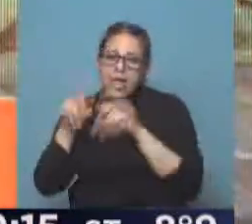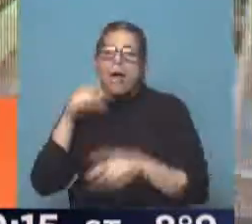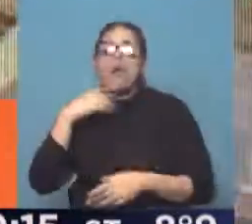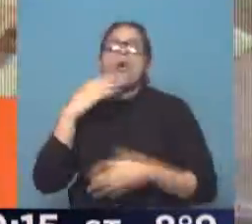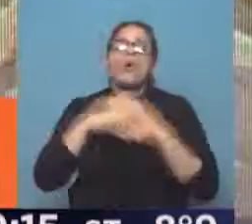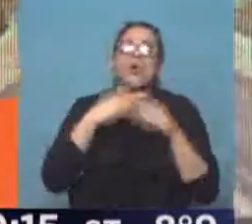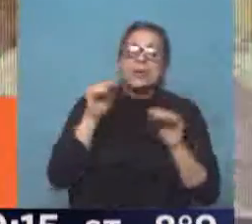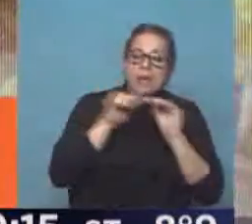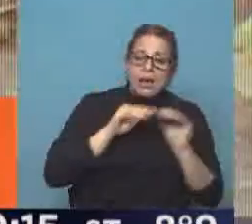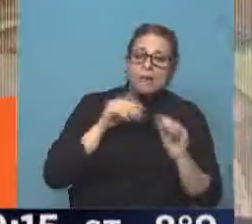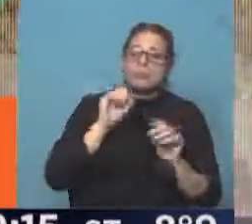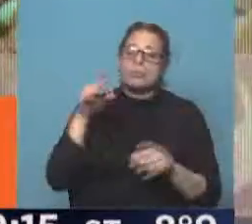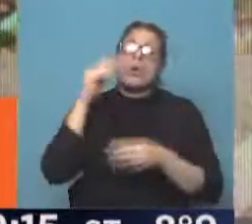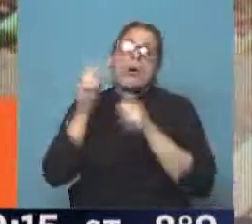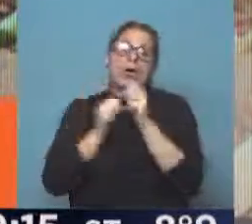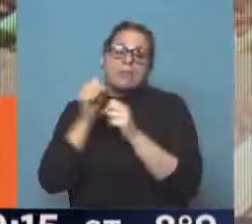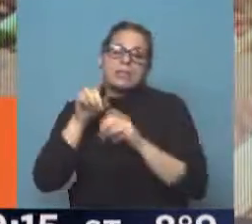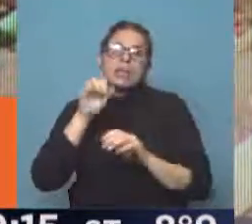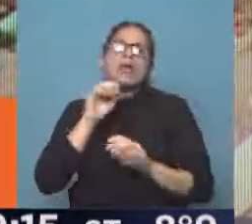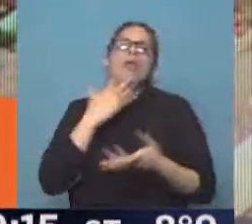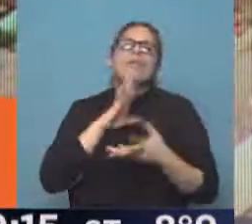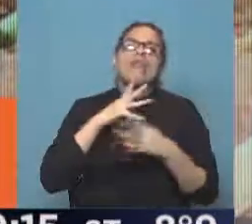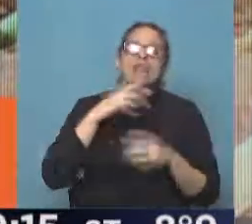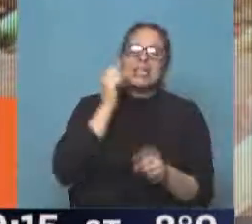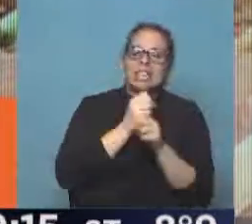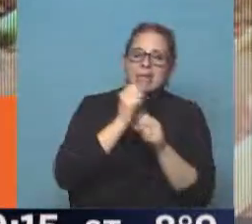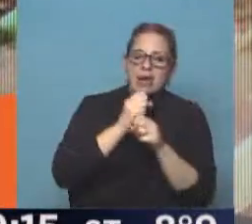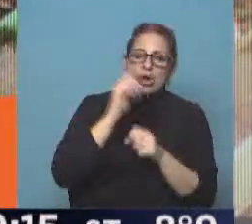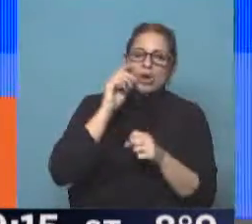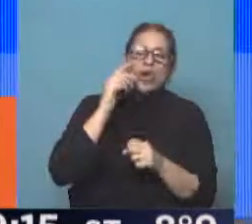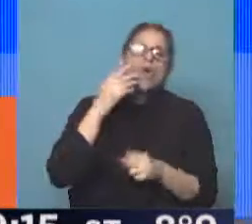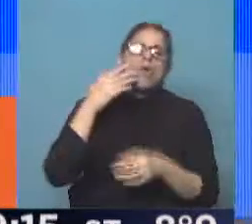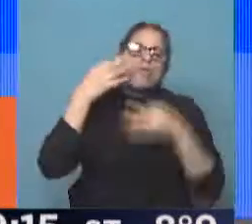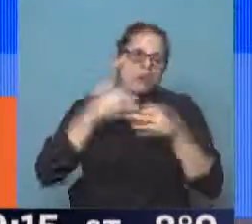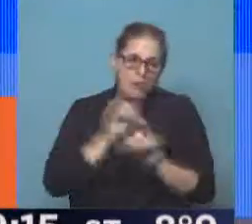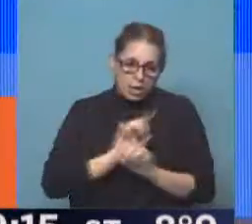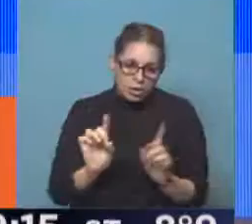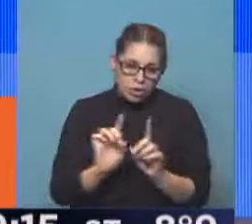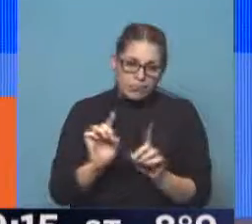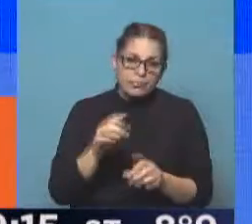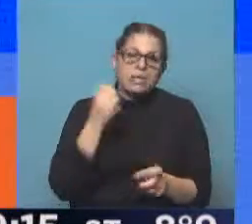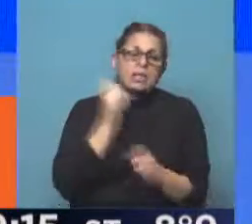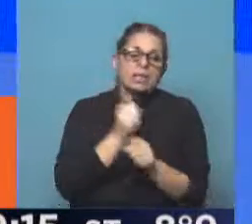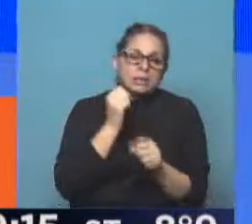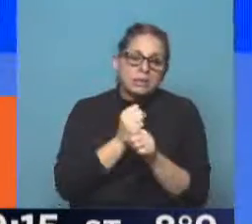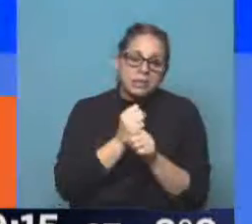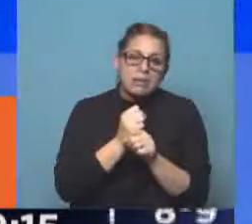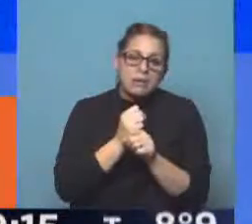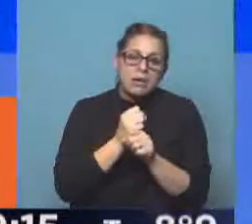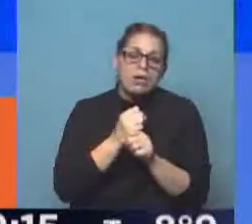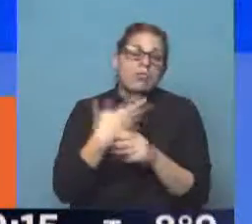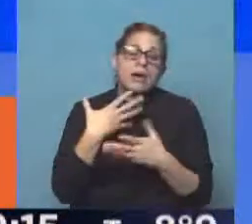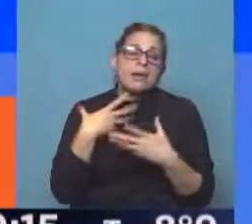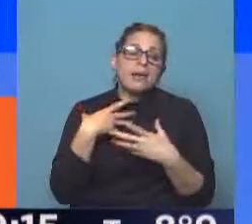o que todo ese mundo del empleo informal, que ya de por sí es un empleo absolutamente de